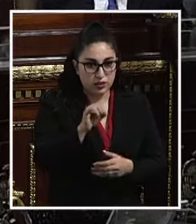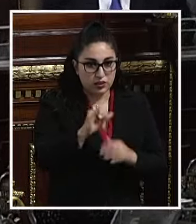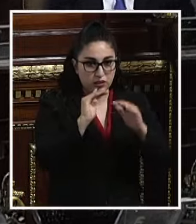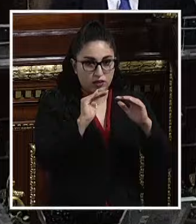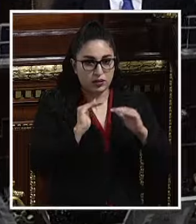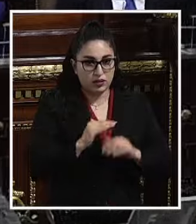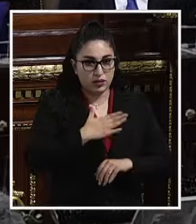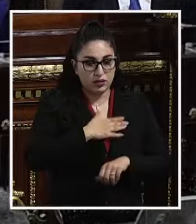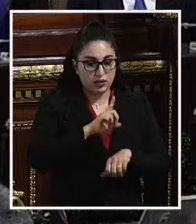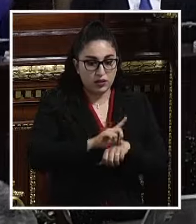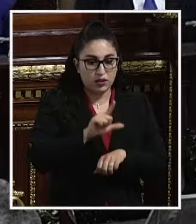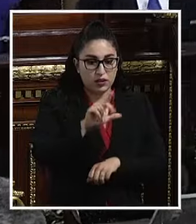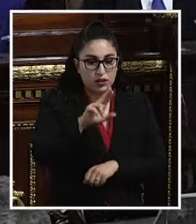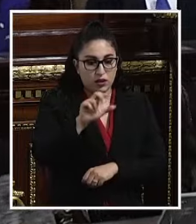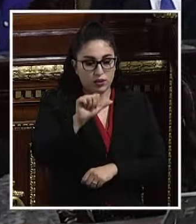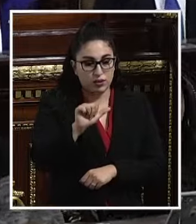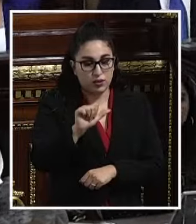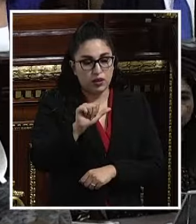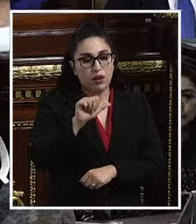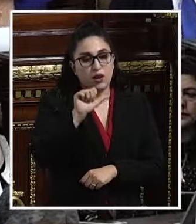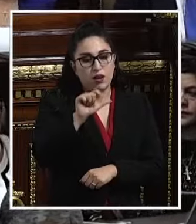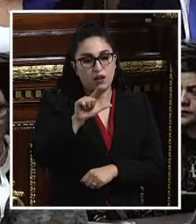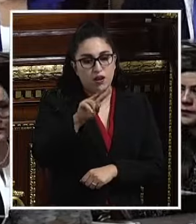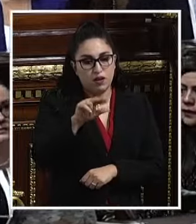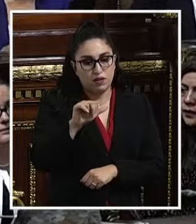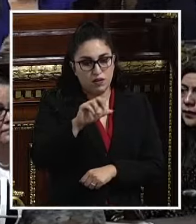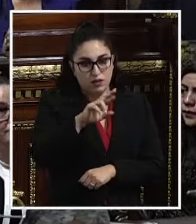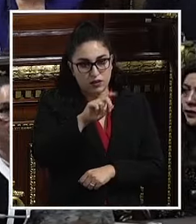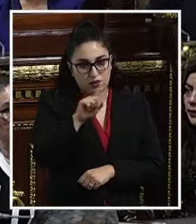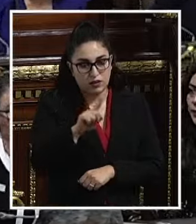Buenos días, Laura Álvarez, presente.